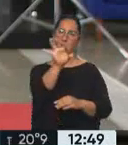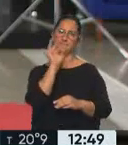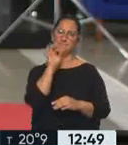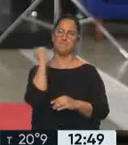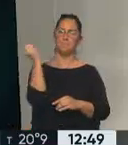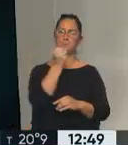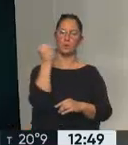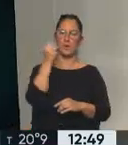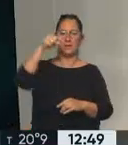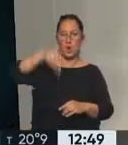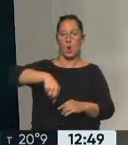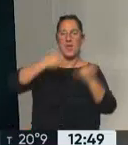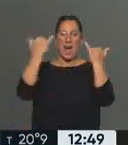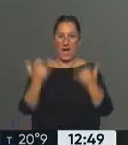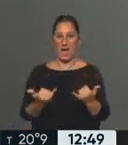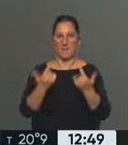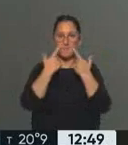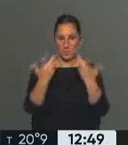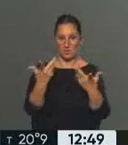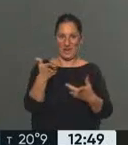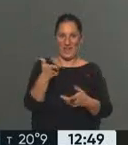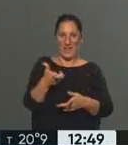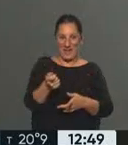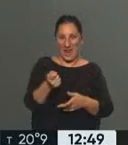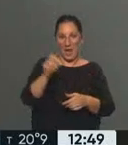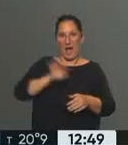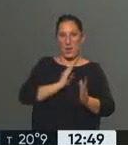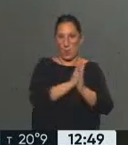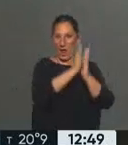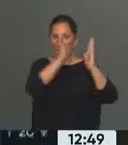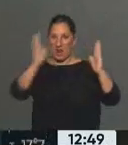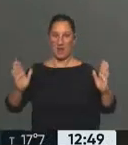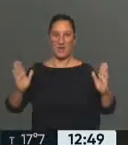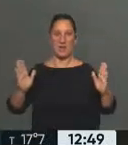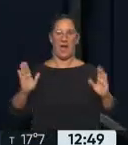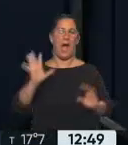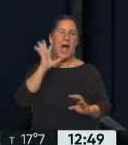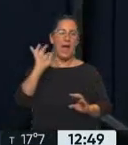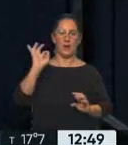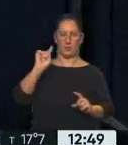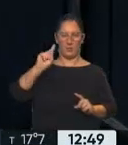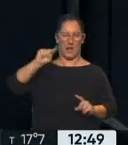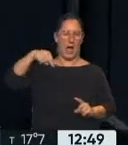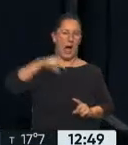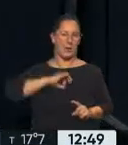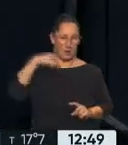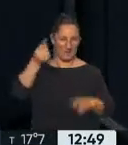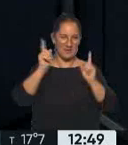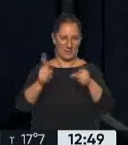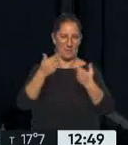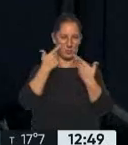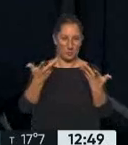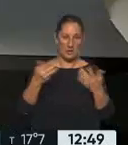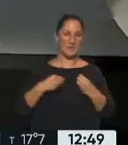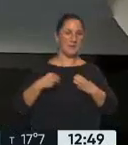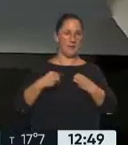que hoy por hoy vamos a mostrar del canal para lo que resta del año y probablemente algo del año próximo. Es todo un